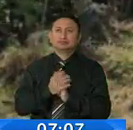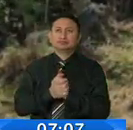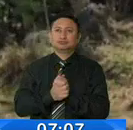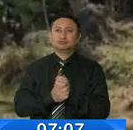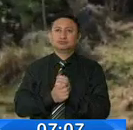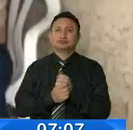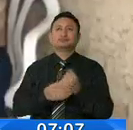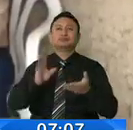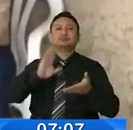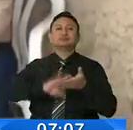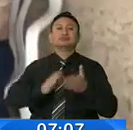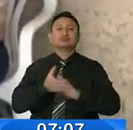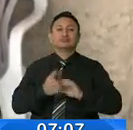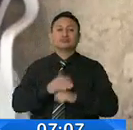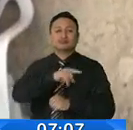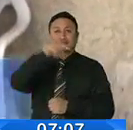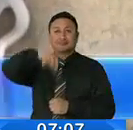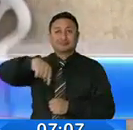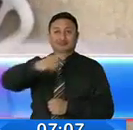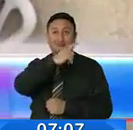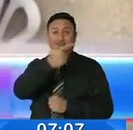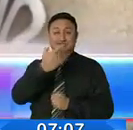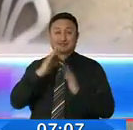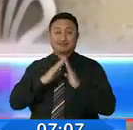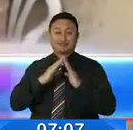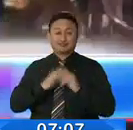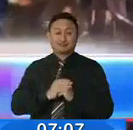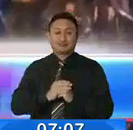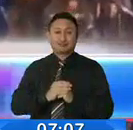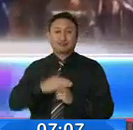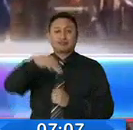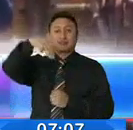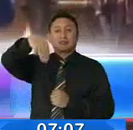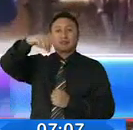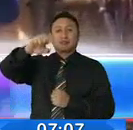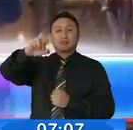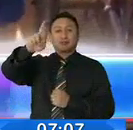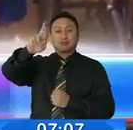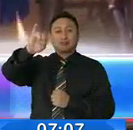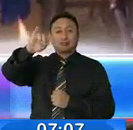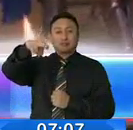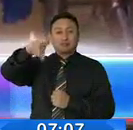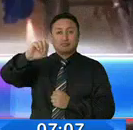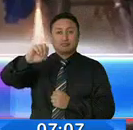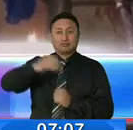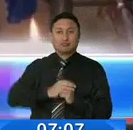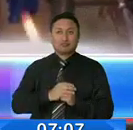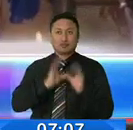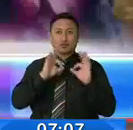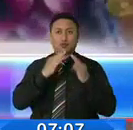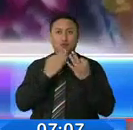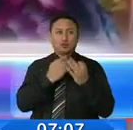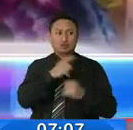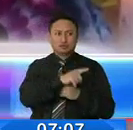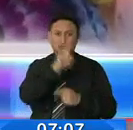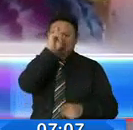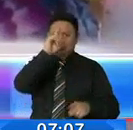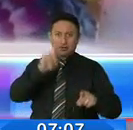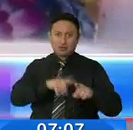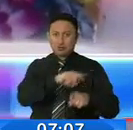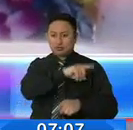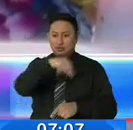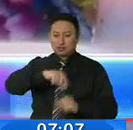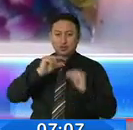comunidad de Purlilic, aquí en esta vivienda, se velan los restos de Merino Ordóñez. Familiares rechazan el procedimiento que se aplicó en la